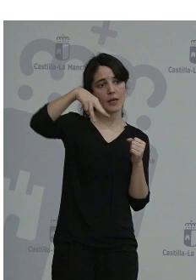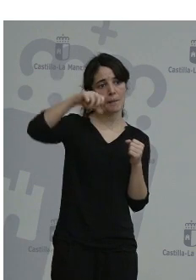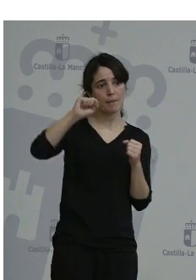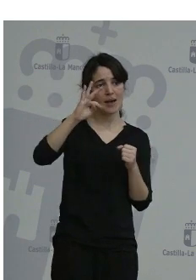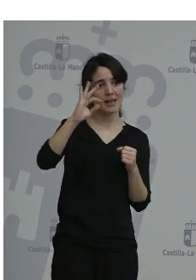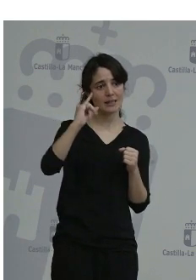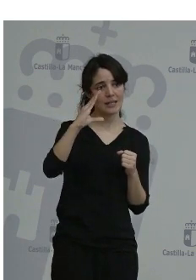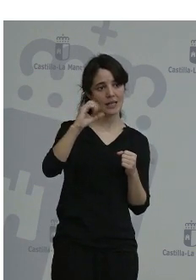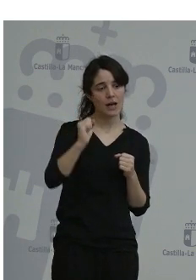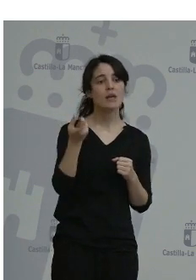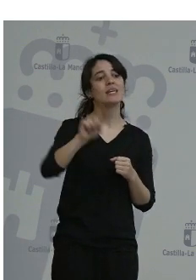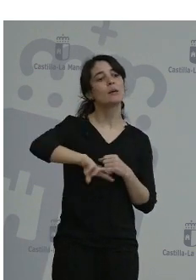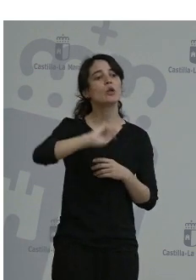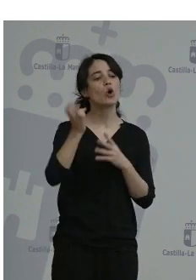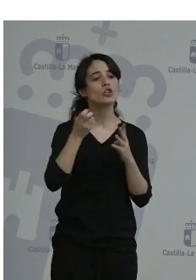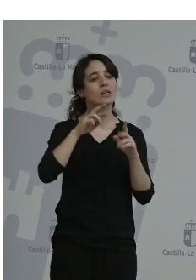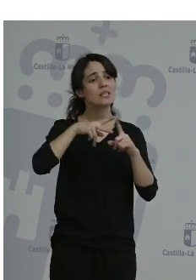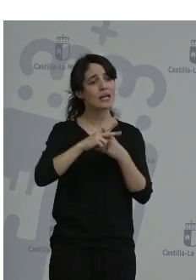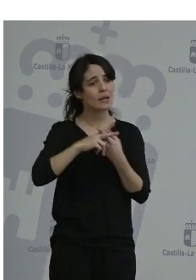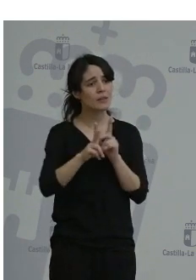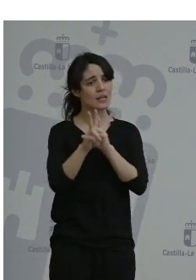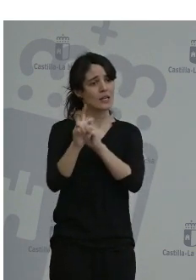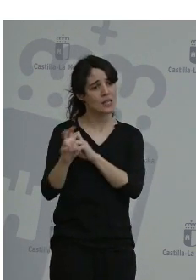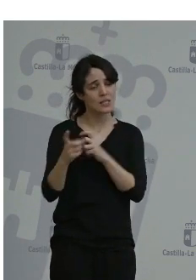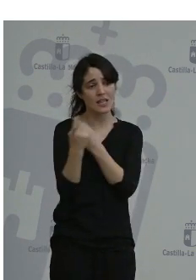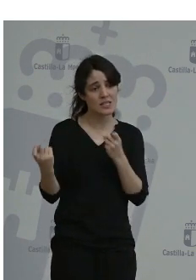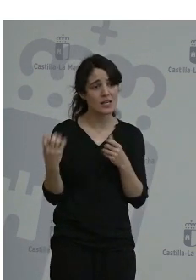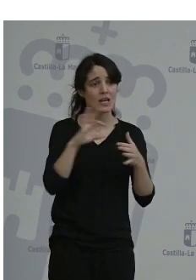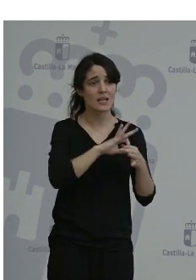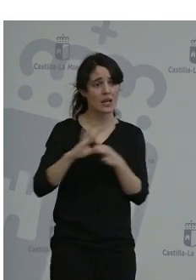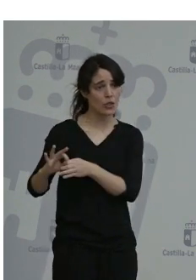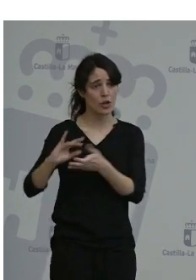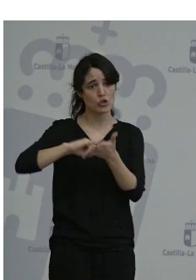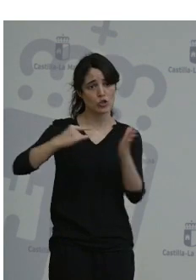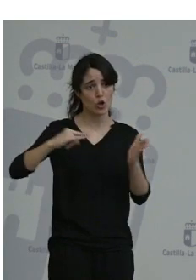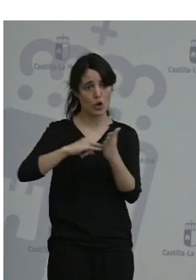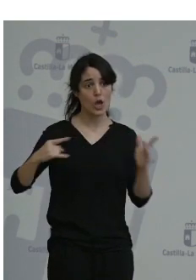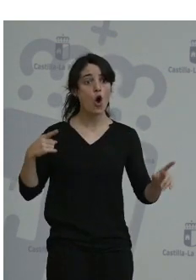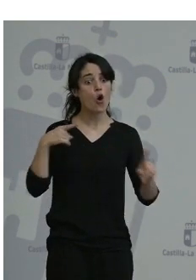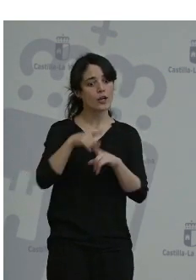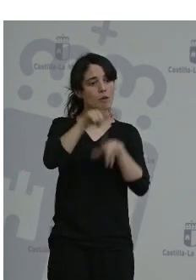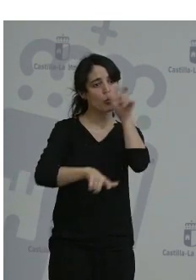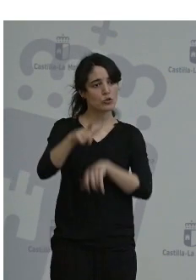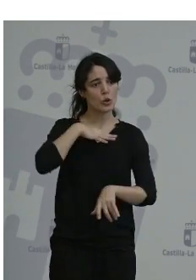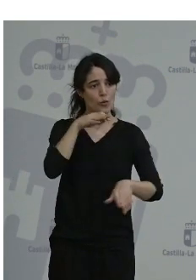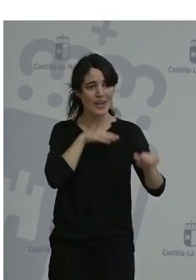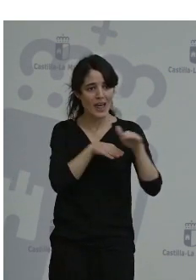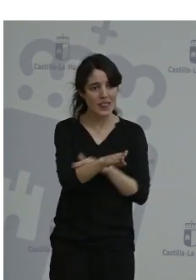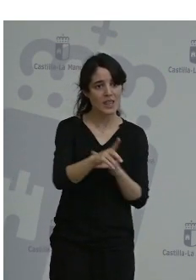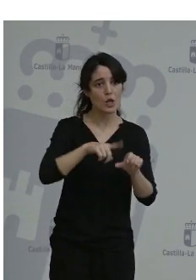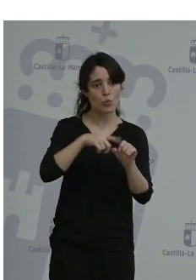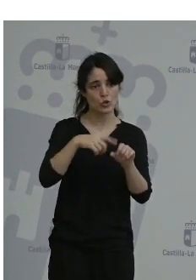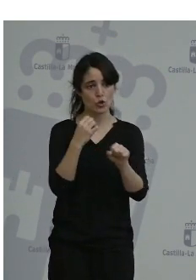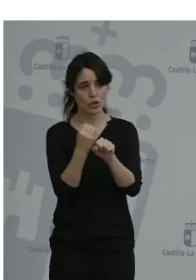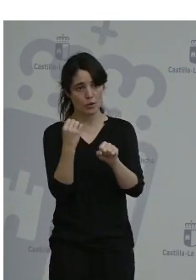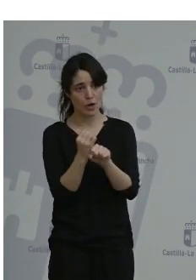herramientas necesarias con tecnología para poder acceder a un puesto de trabajo, sea, en